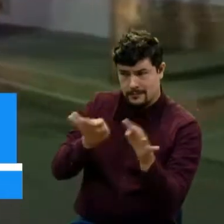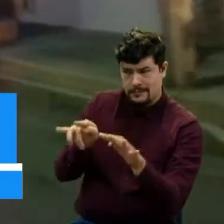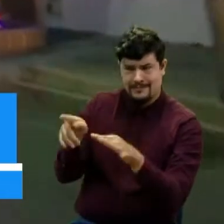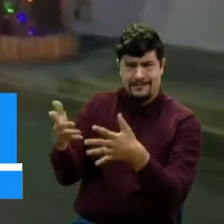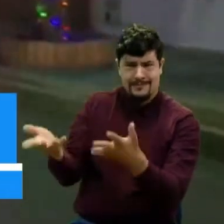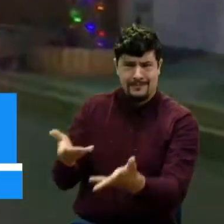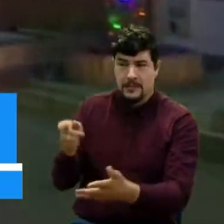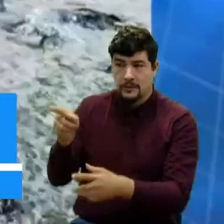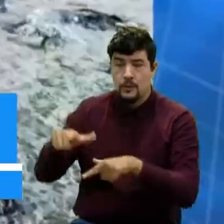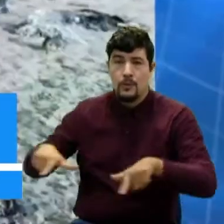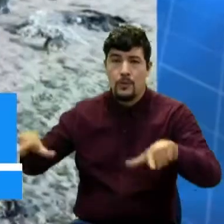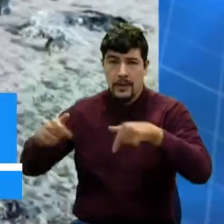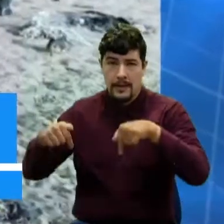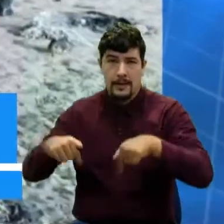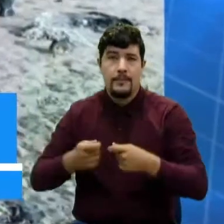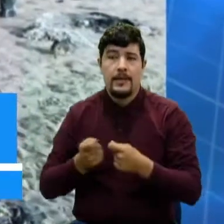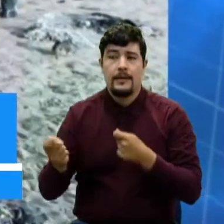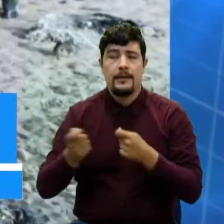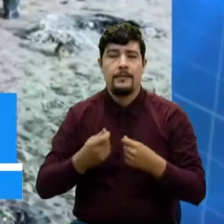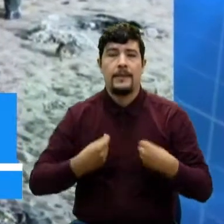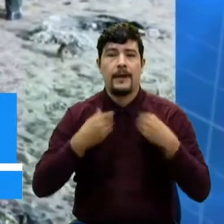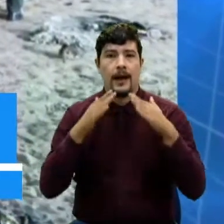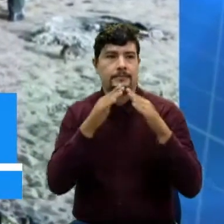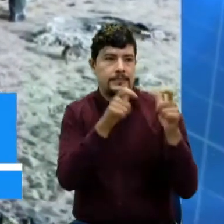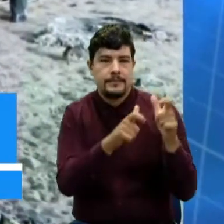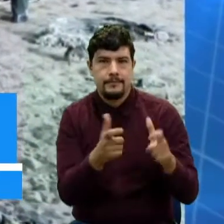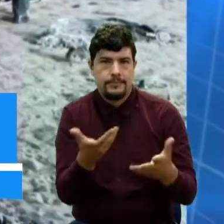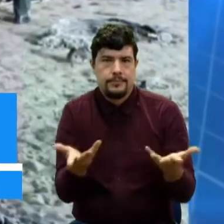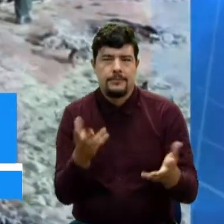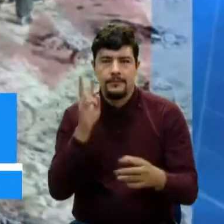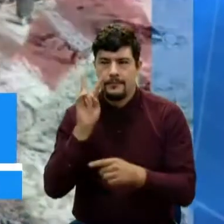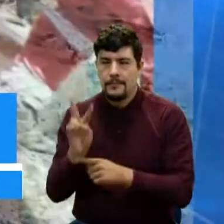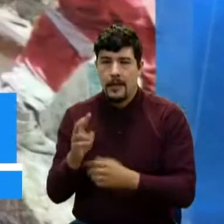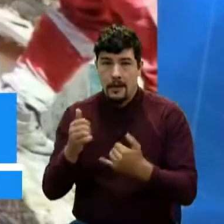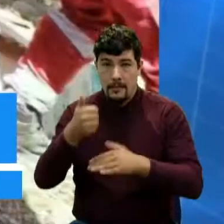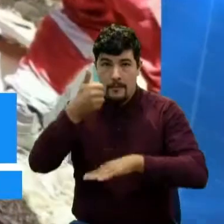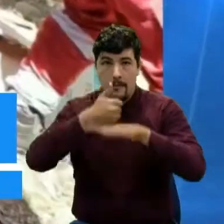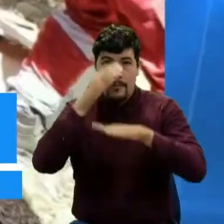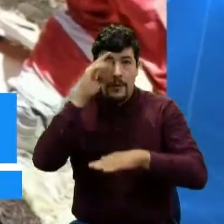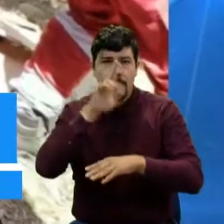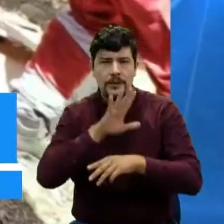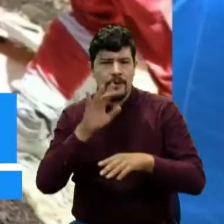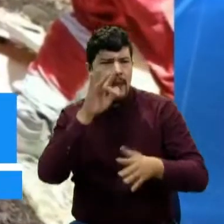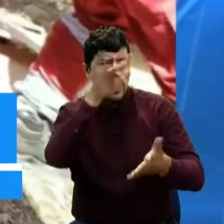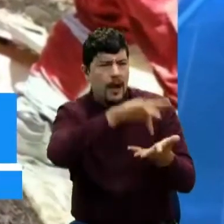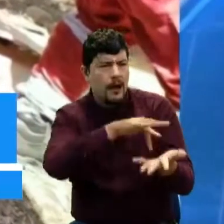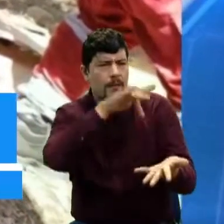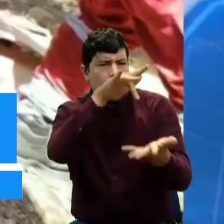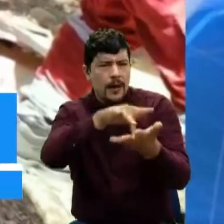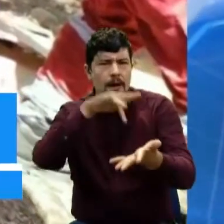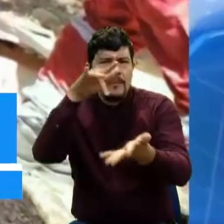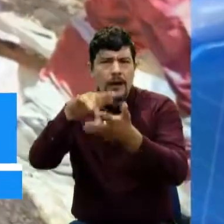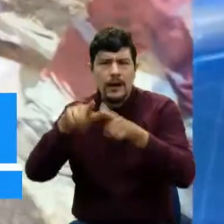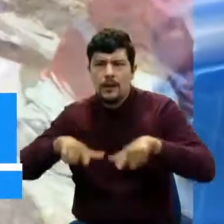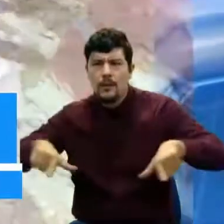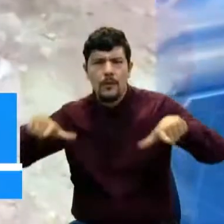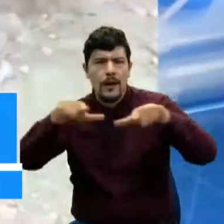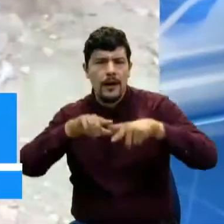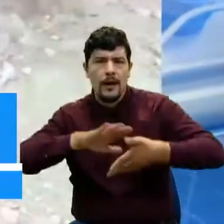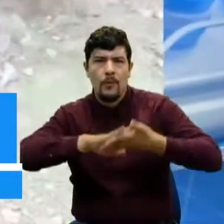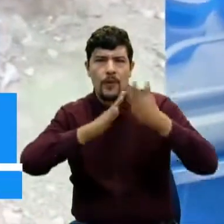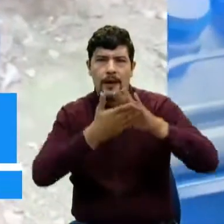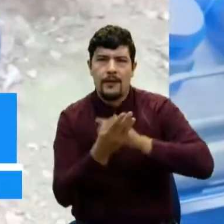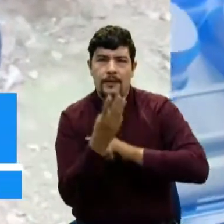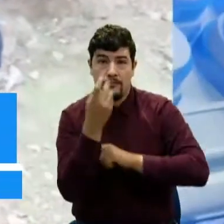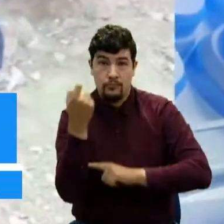esto es una zona residencial. Sin embargo, las autoridades locales visitaron algunos focos de inseguridad de esta zona de la Comuna 3 en